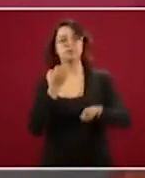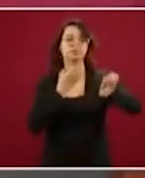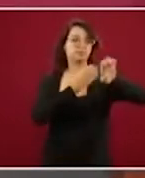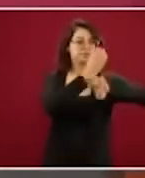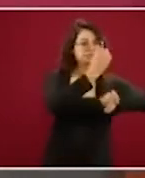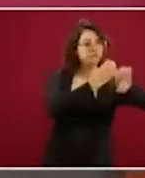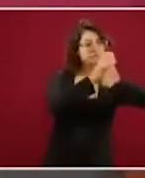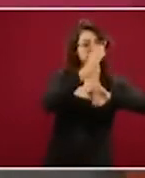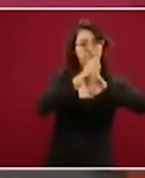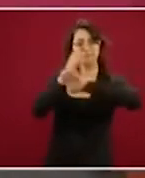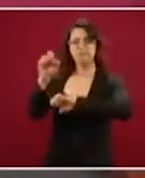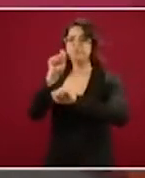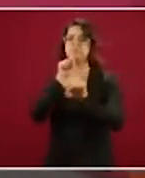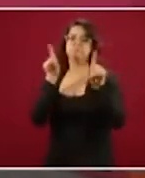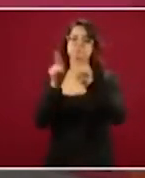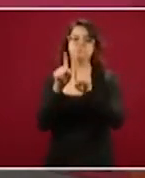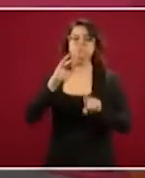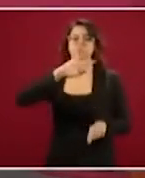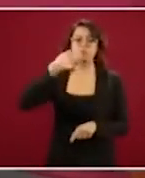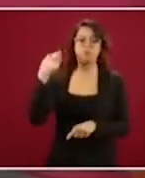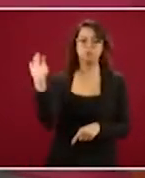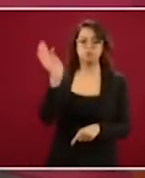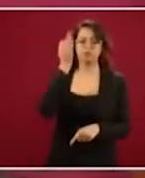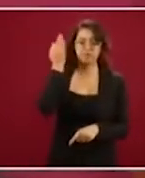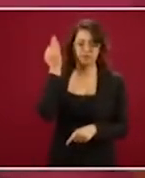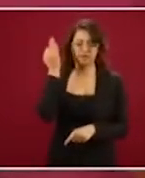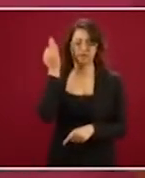estatal como federal.